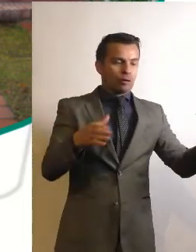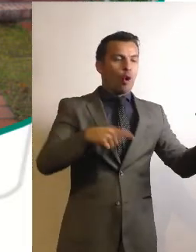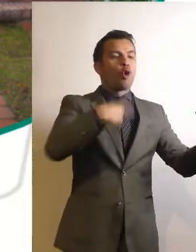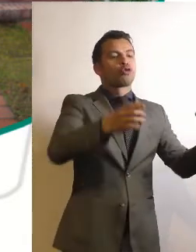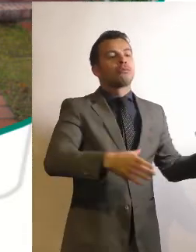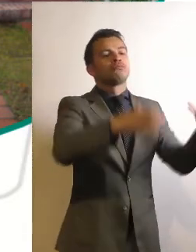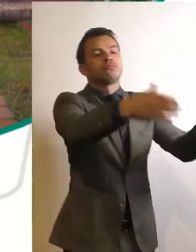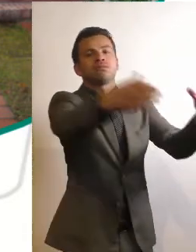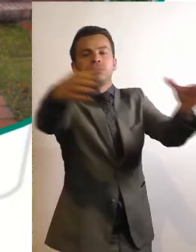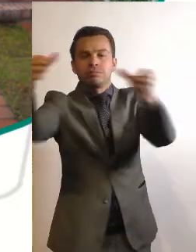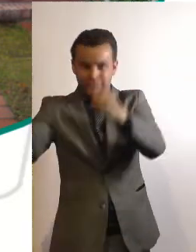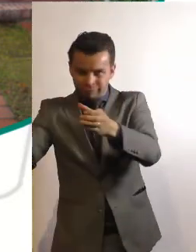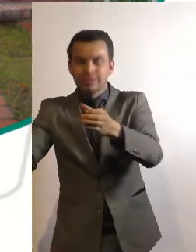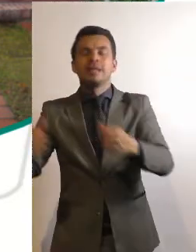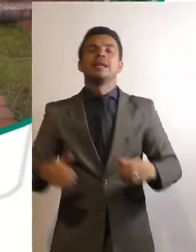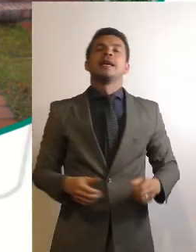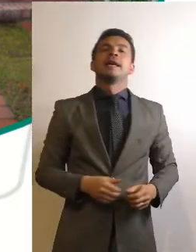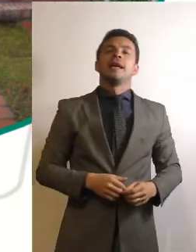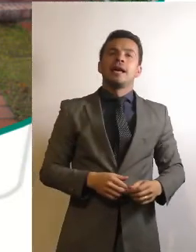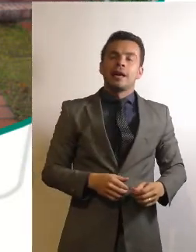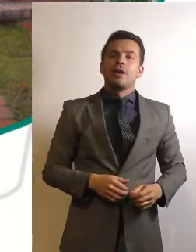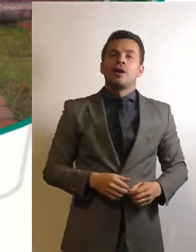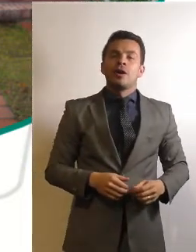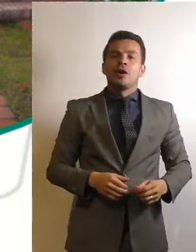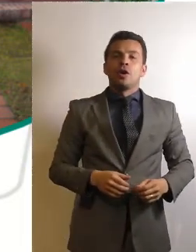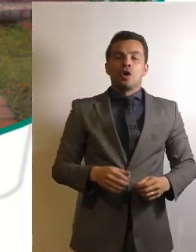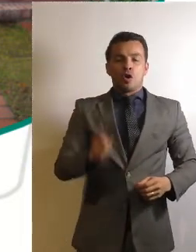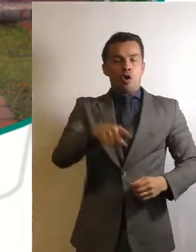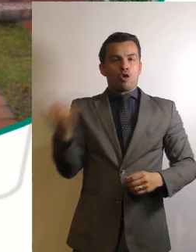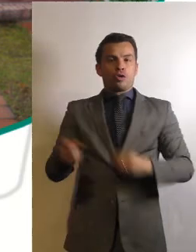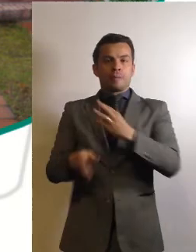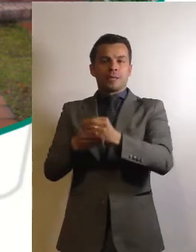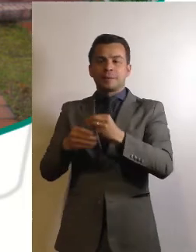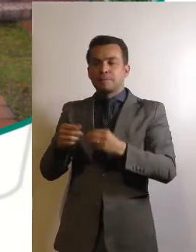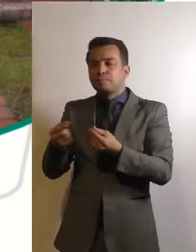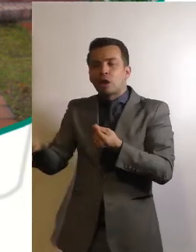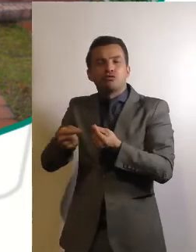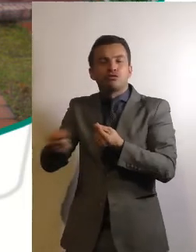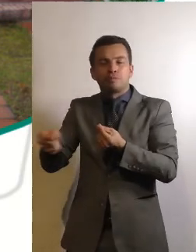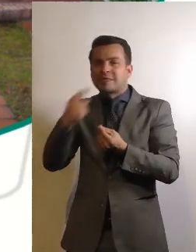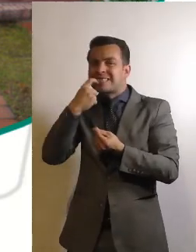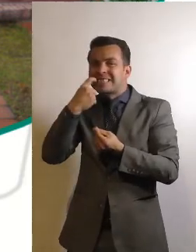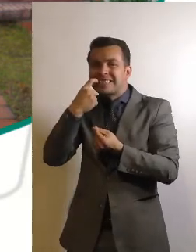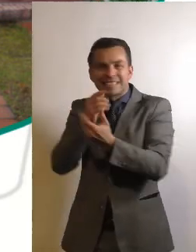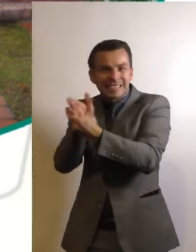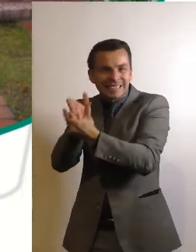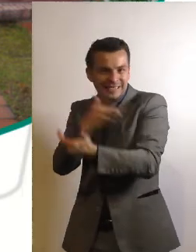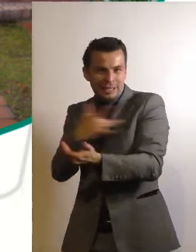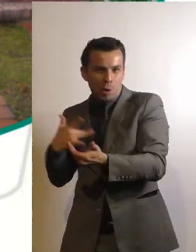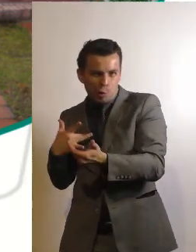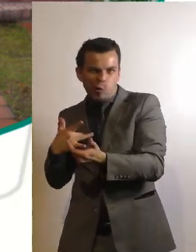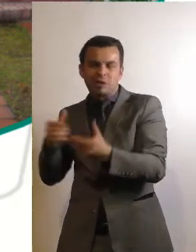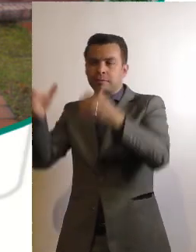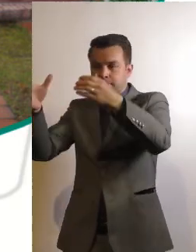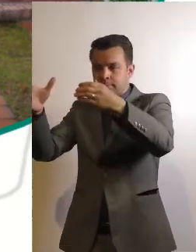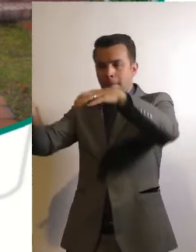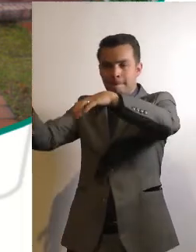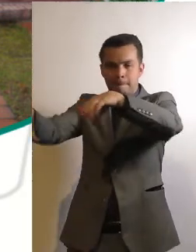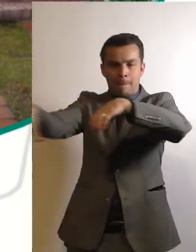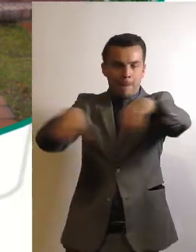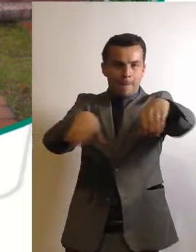como en la zona aledaña a las clínicas odontológicas, la estructuración de